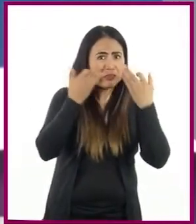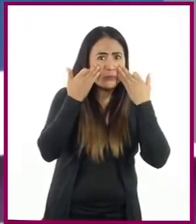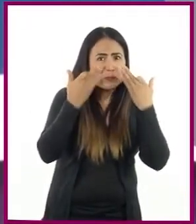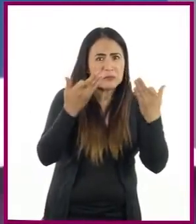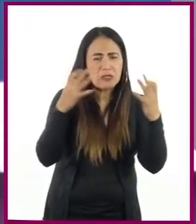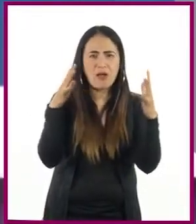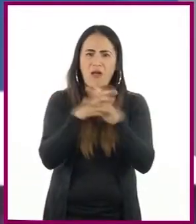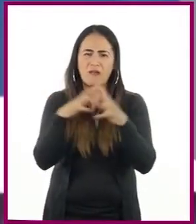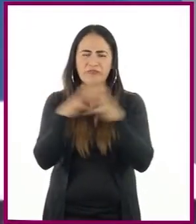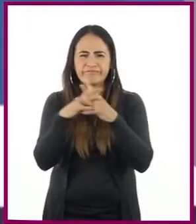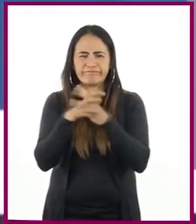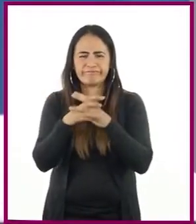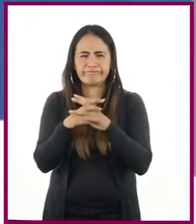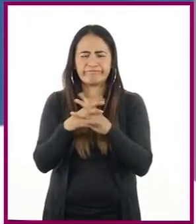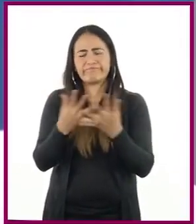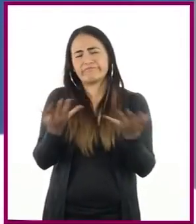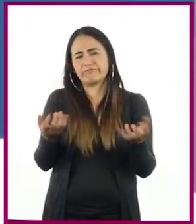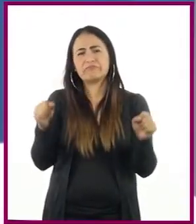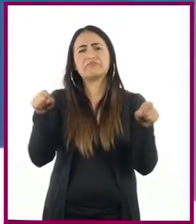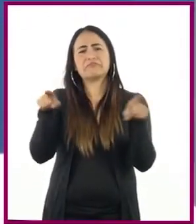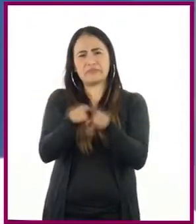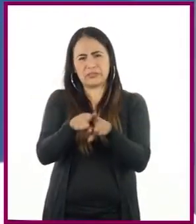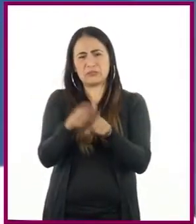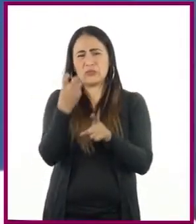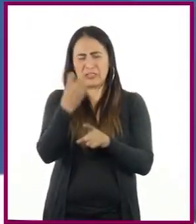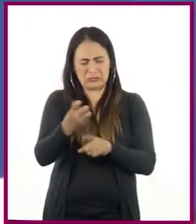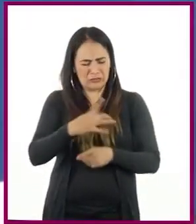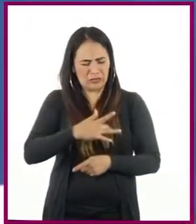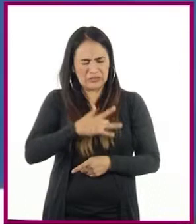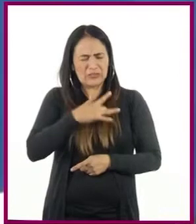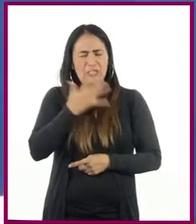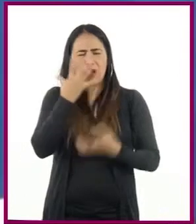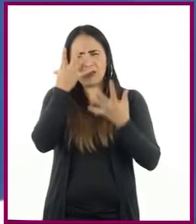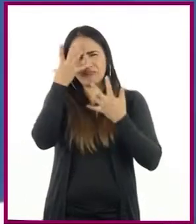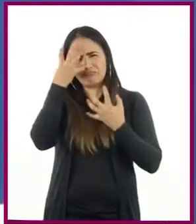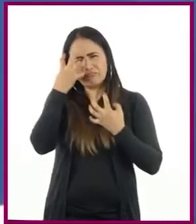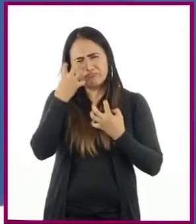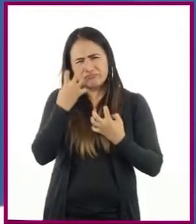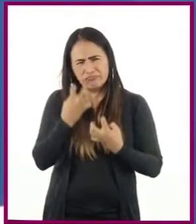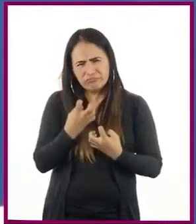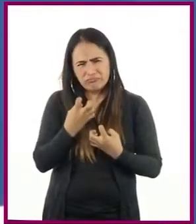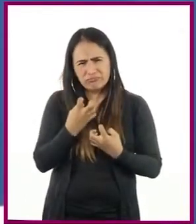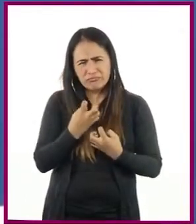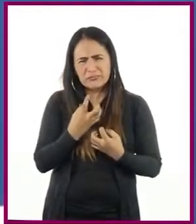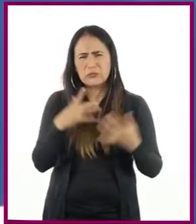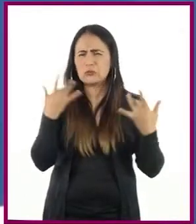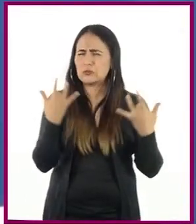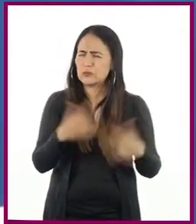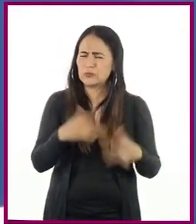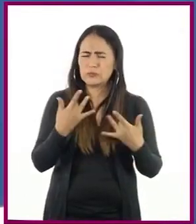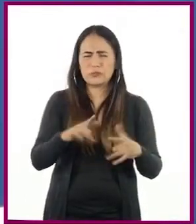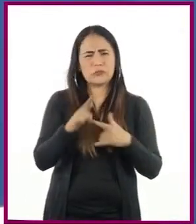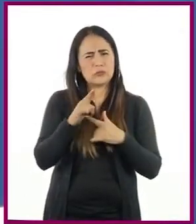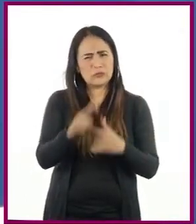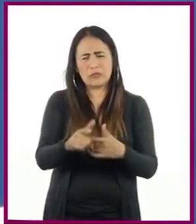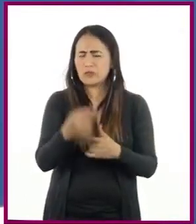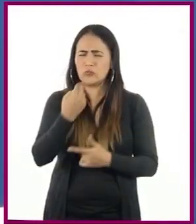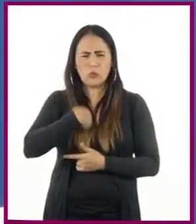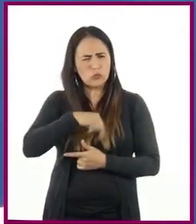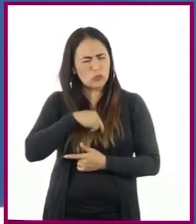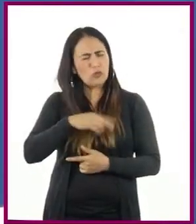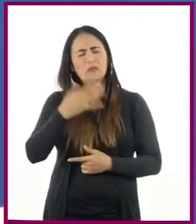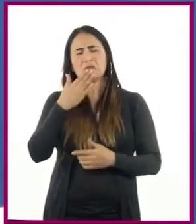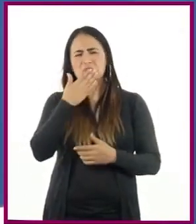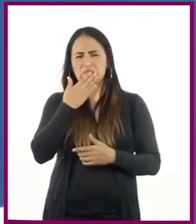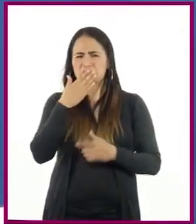guerra. También, gracias a ese dolor compartido, hemos sido capaces de seguir de nuevo nuestro camino.